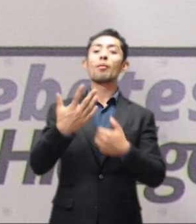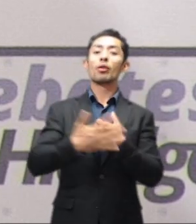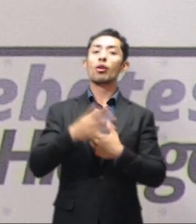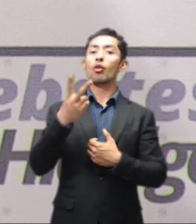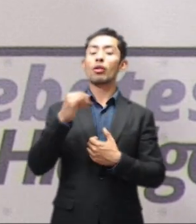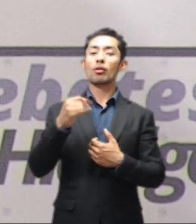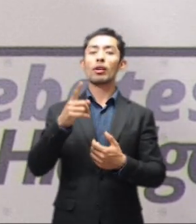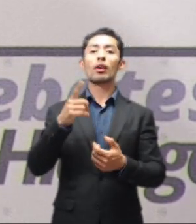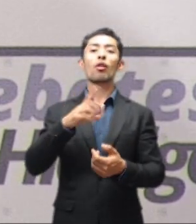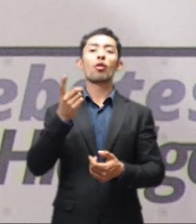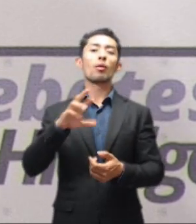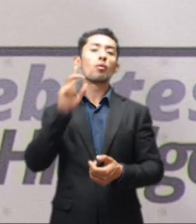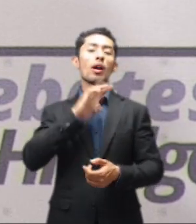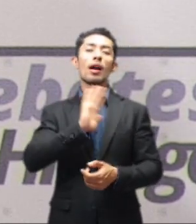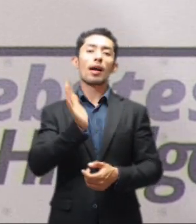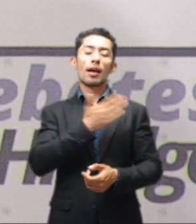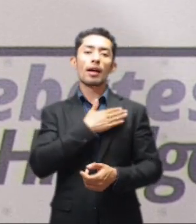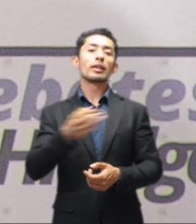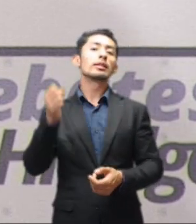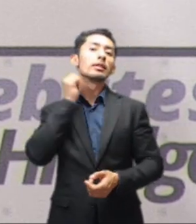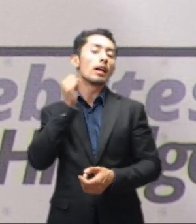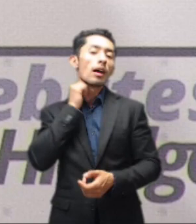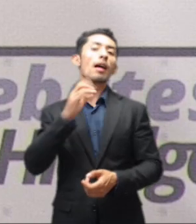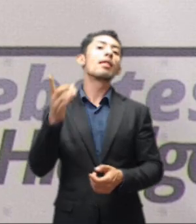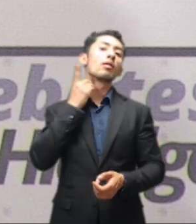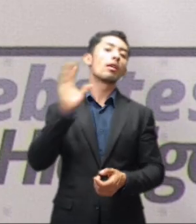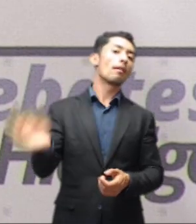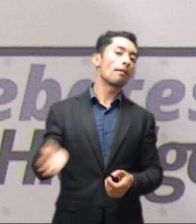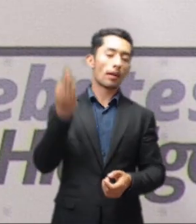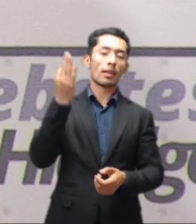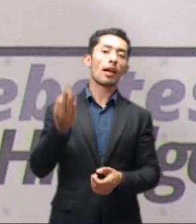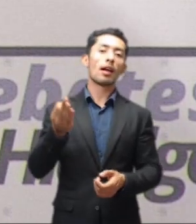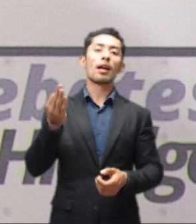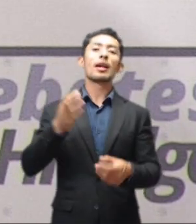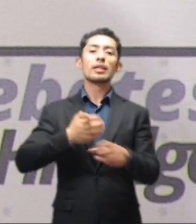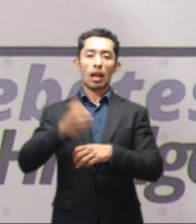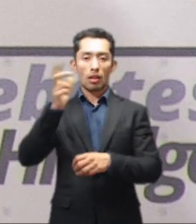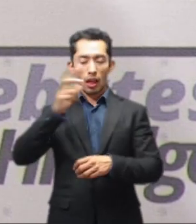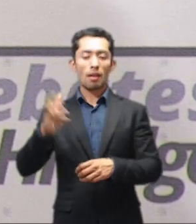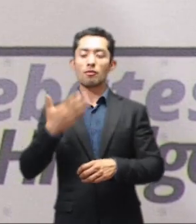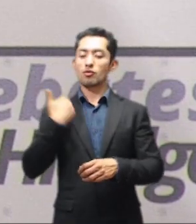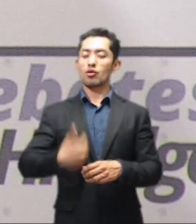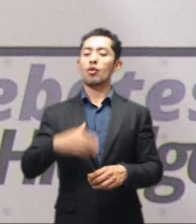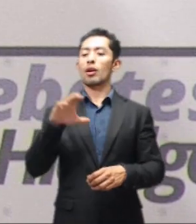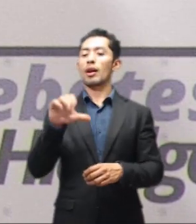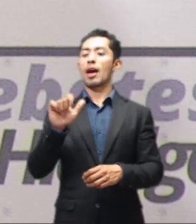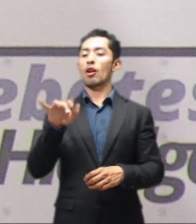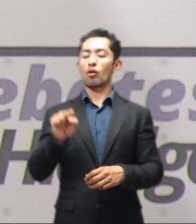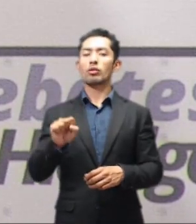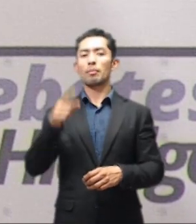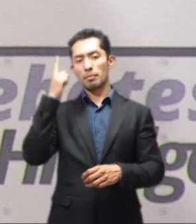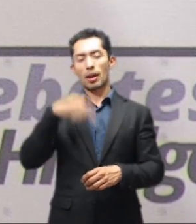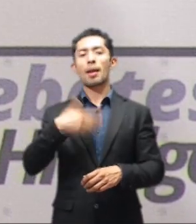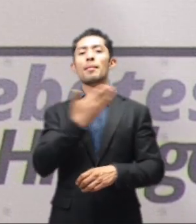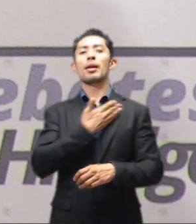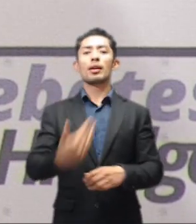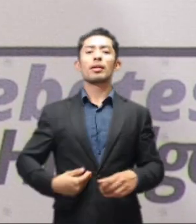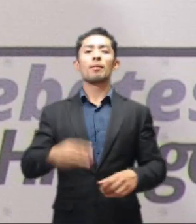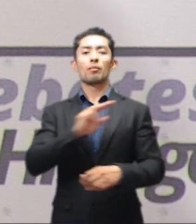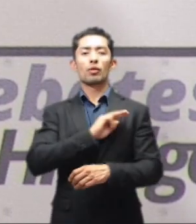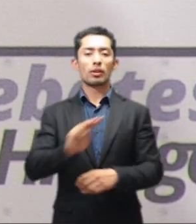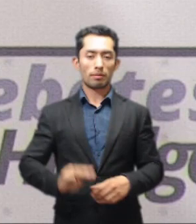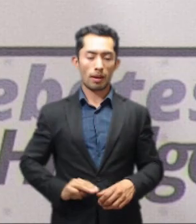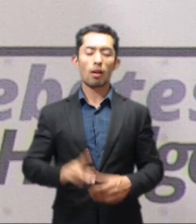por Claudia sh senadores diputados federales locales y su servidor Carlos Montaño para la presidencia